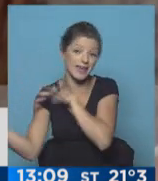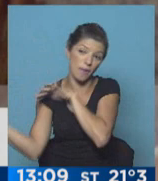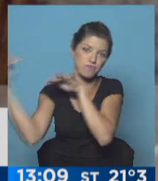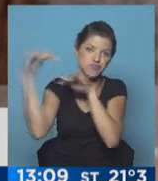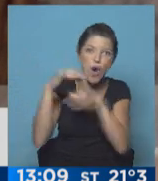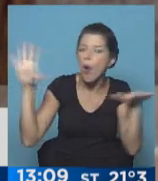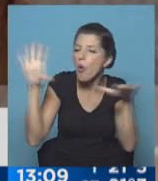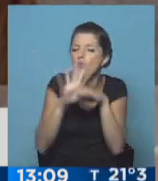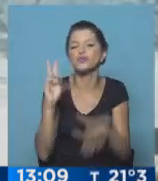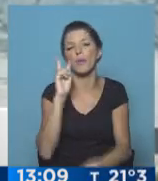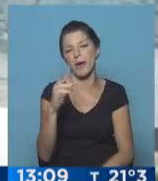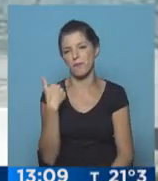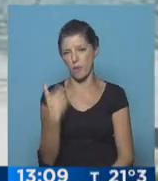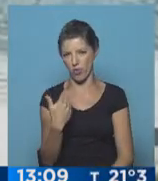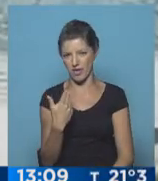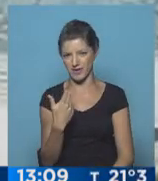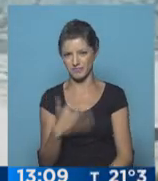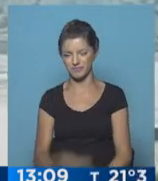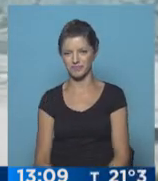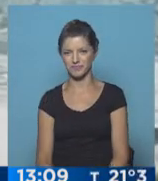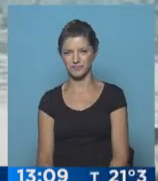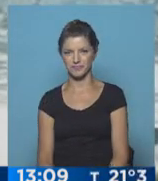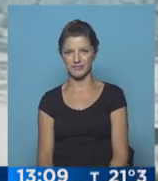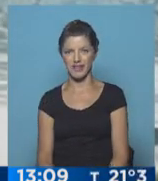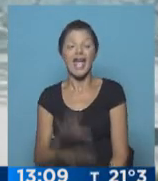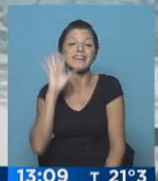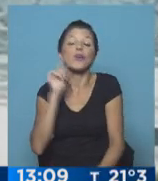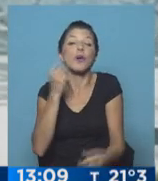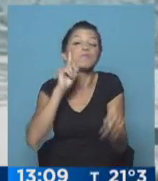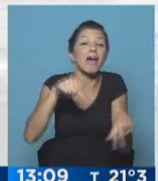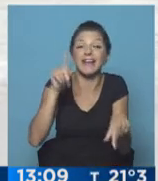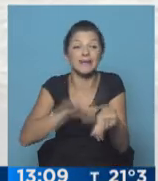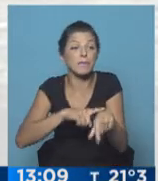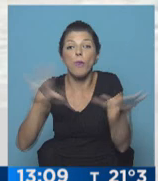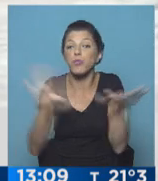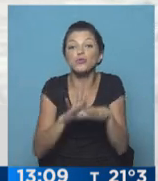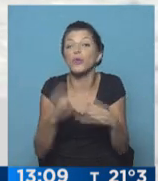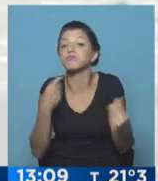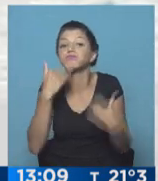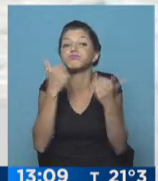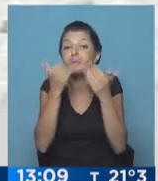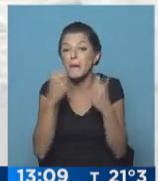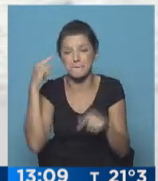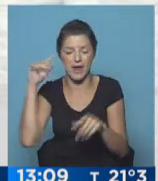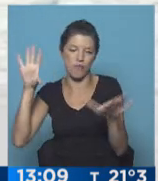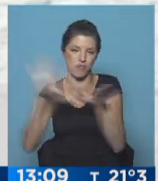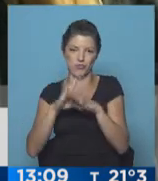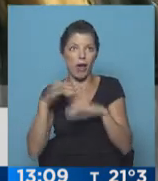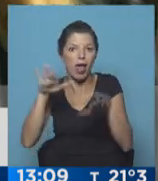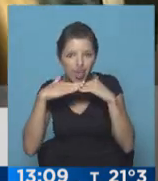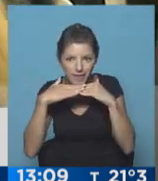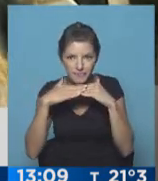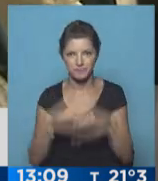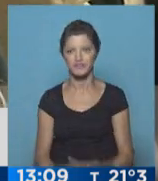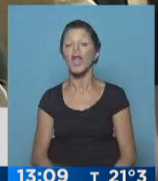justo para el momento de la ruptura, que es algo que es impredecible. Y bueno, acá estamos siendo muy afortunados. Soy de acá